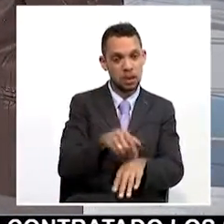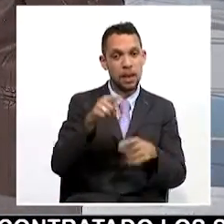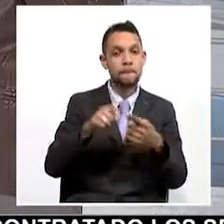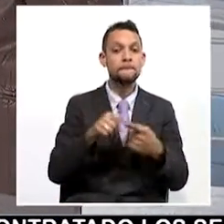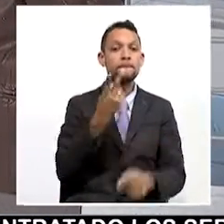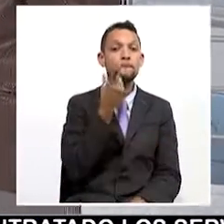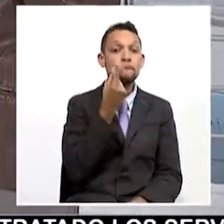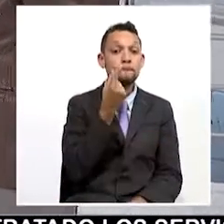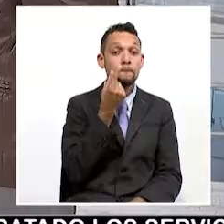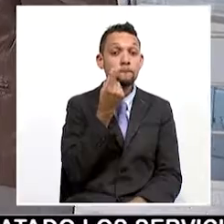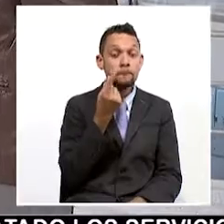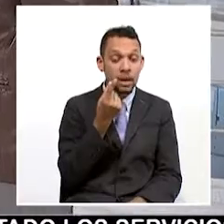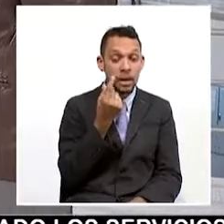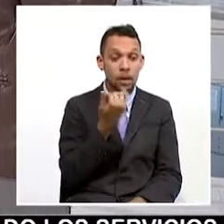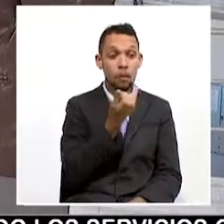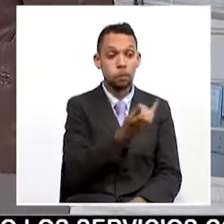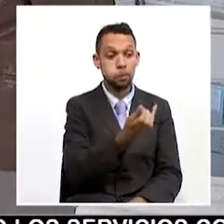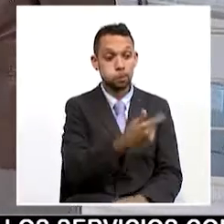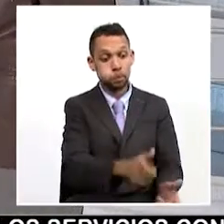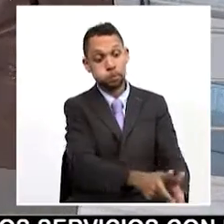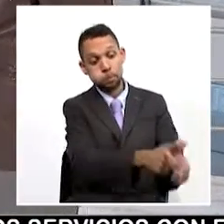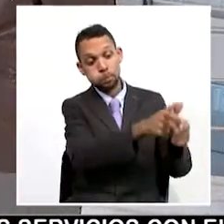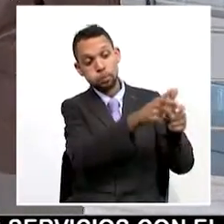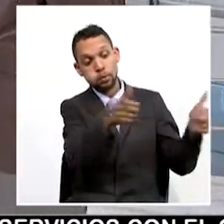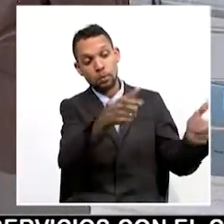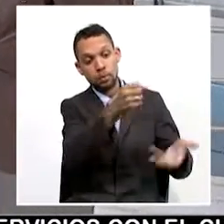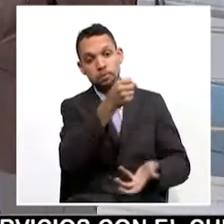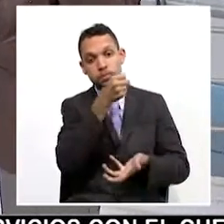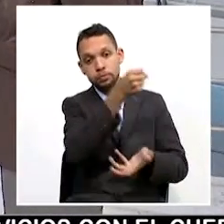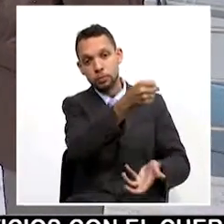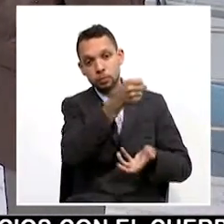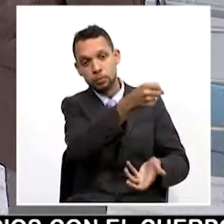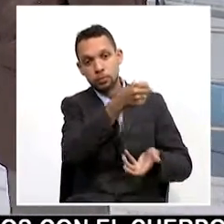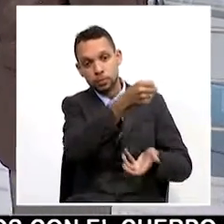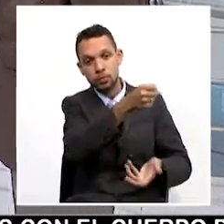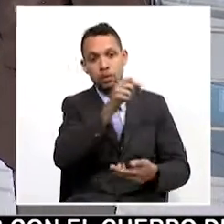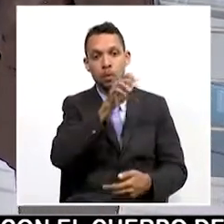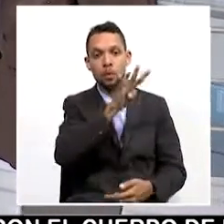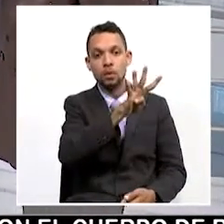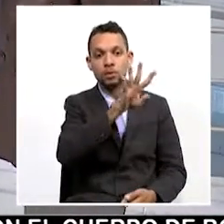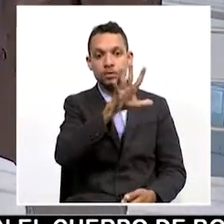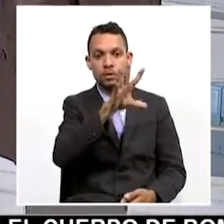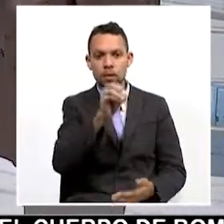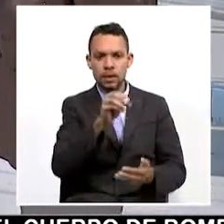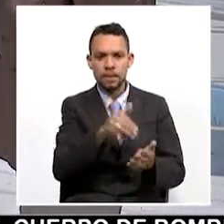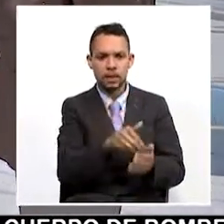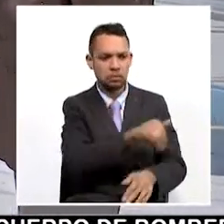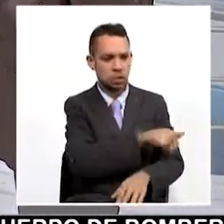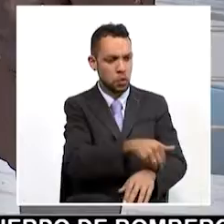Pereira es una de las regiones del, ¿sí?, Eje Cafetero que más recibe, 450 millones de dólares. ¿Por qué Pereira?